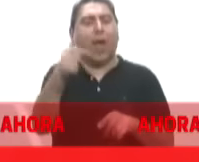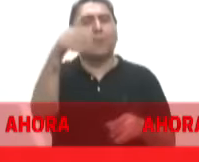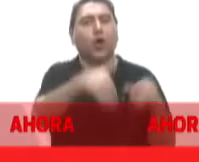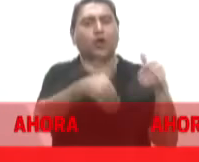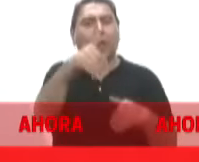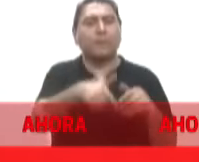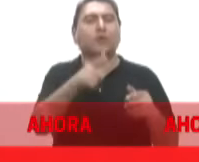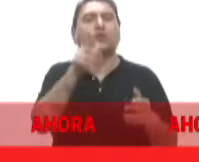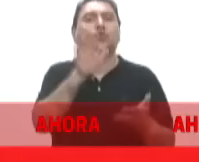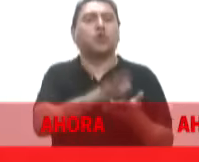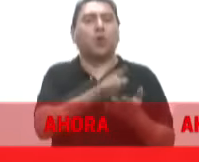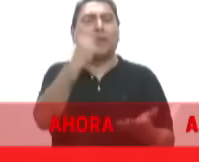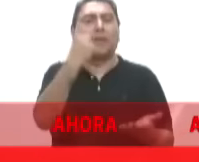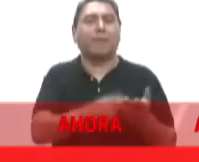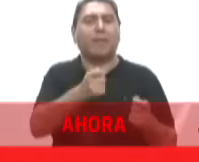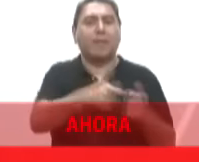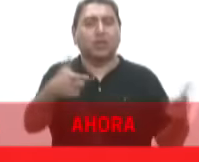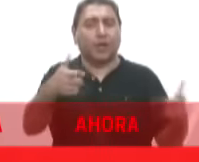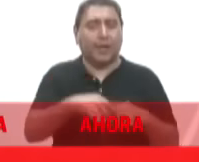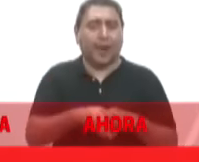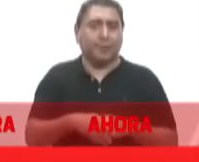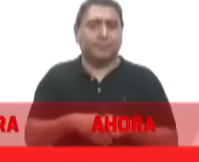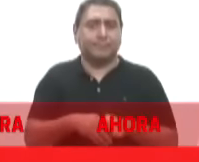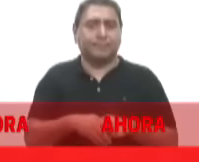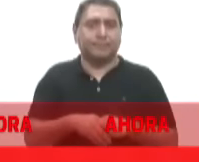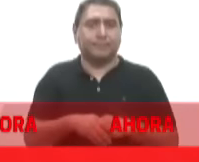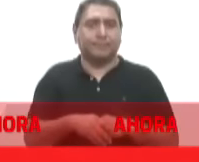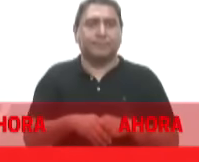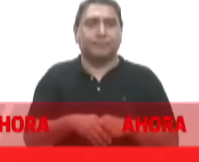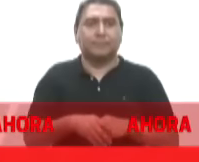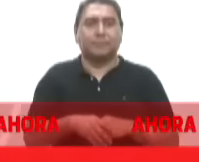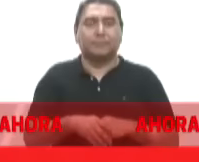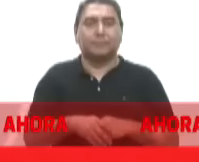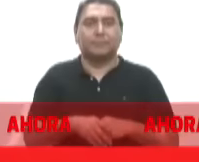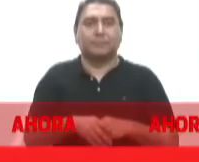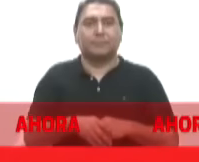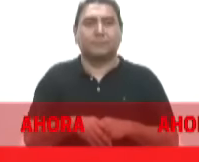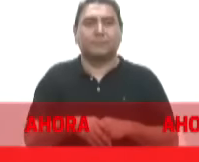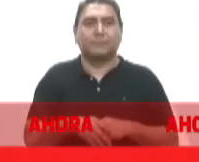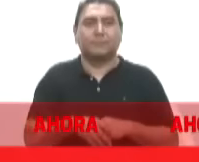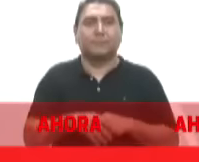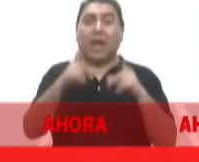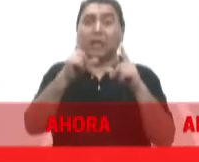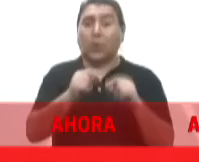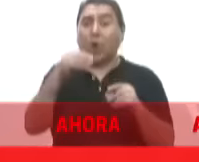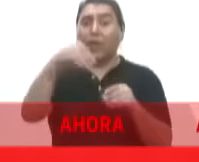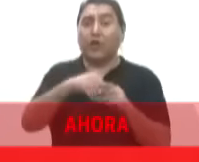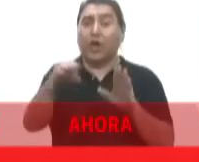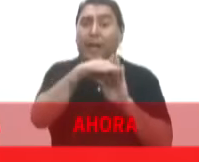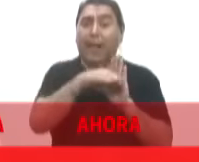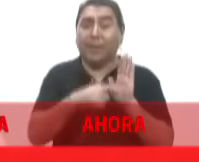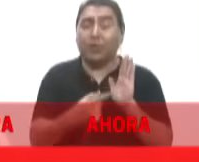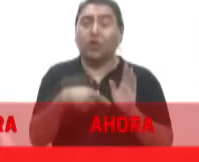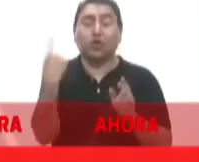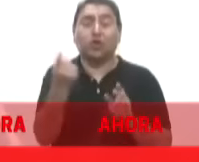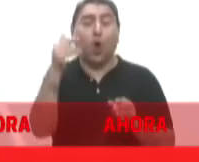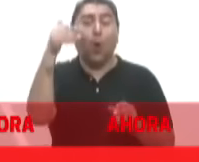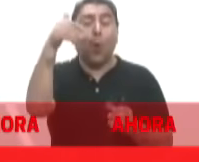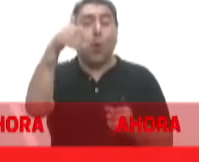reglamento en el momento de una votación trascendental, obviamente, para el gobierno, donde se acaba de, desde mi punto de